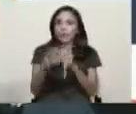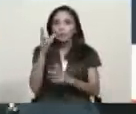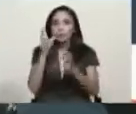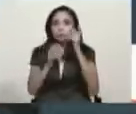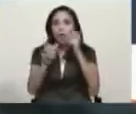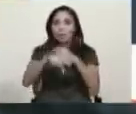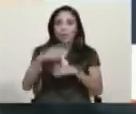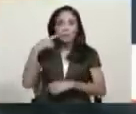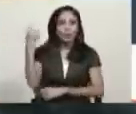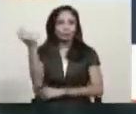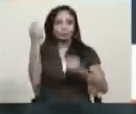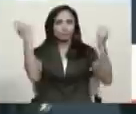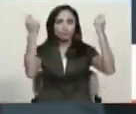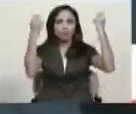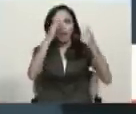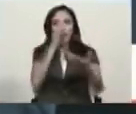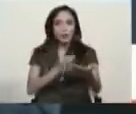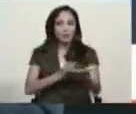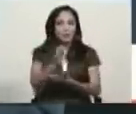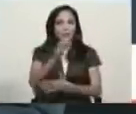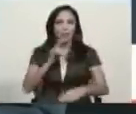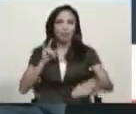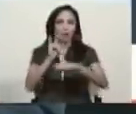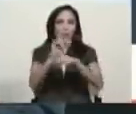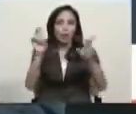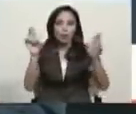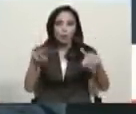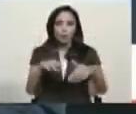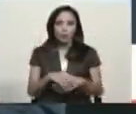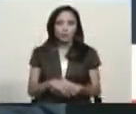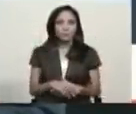leales siempre, traidores nunca.